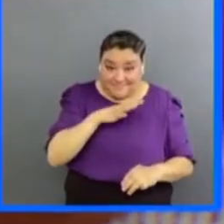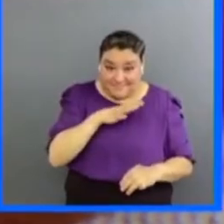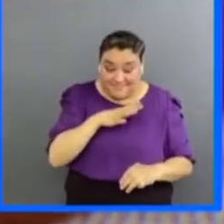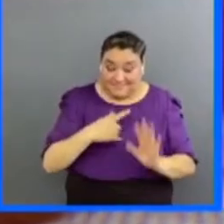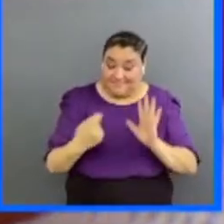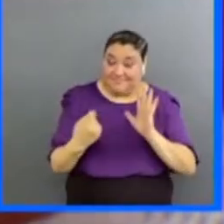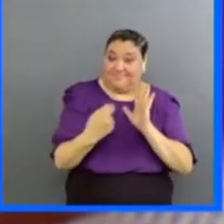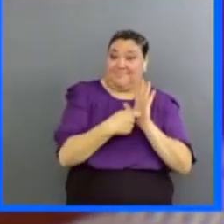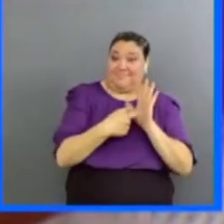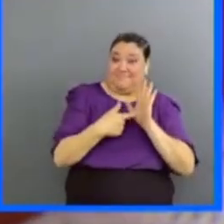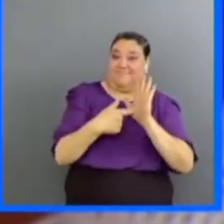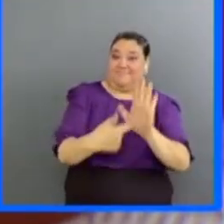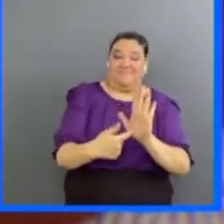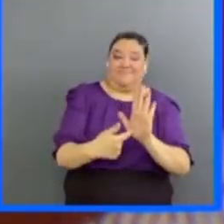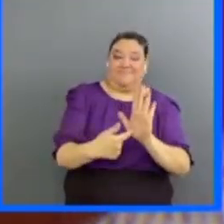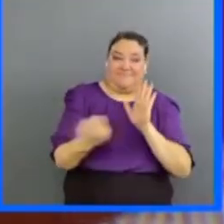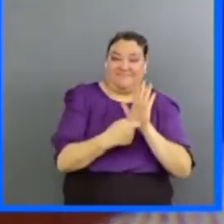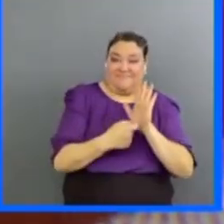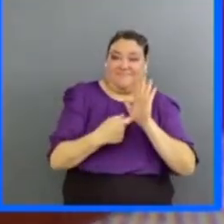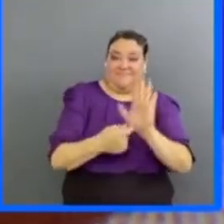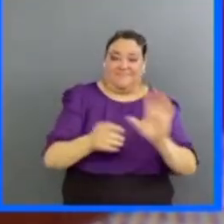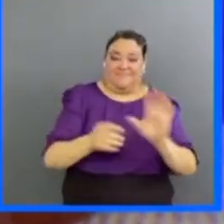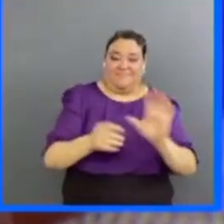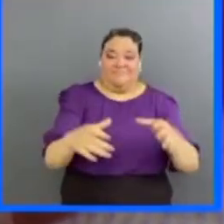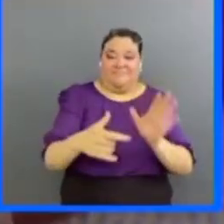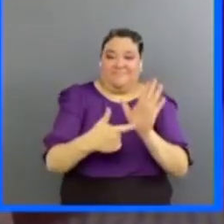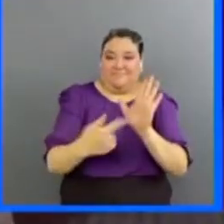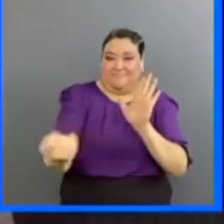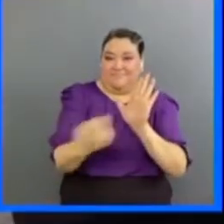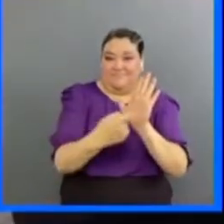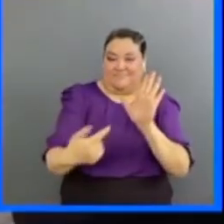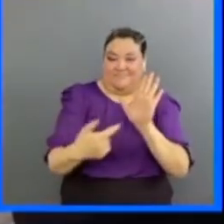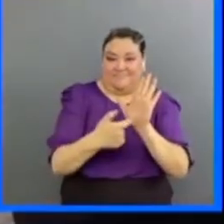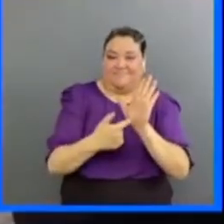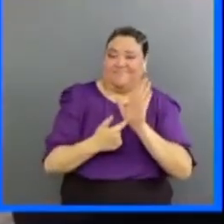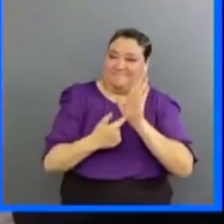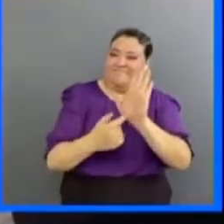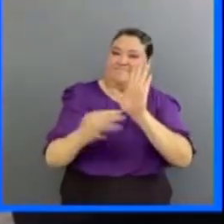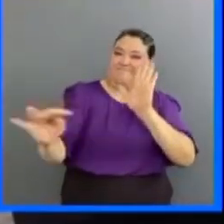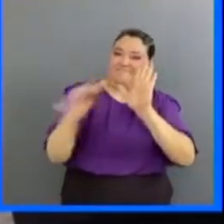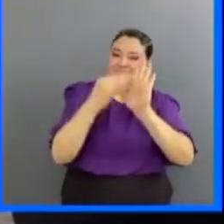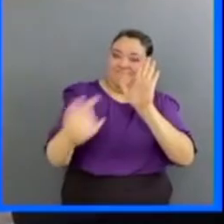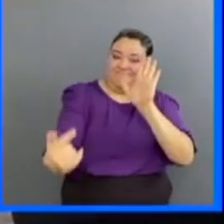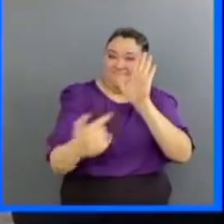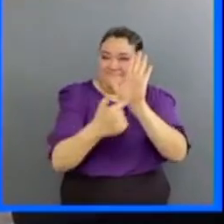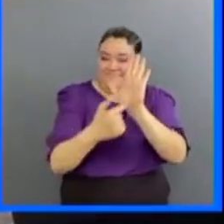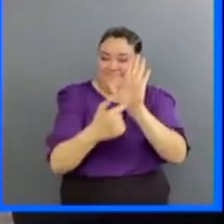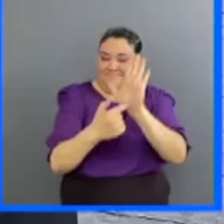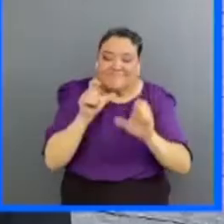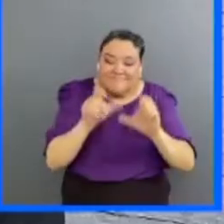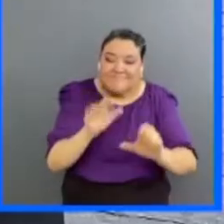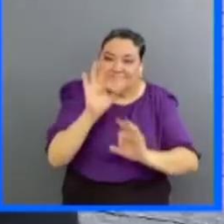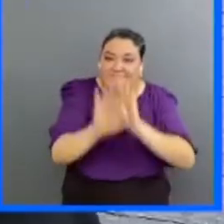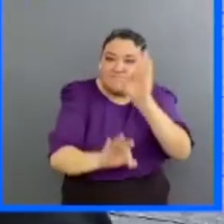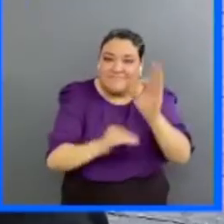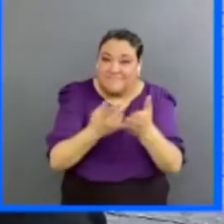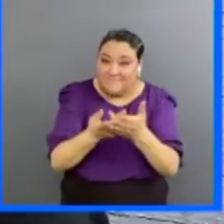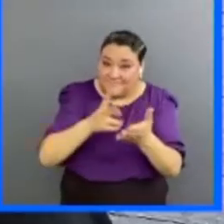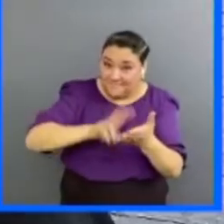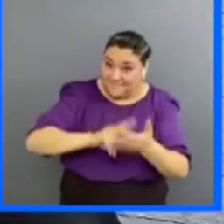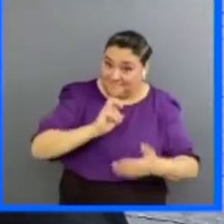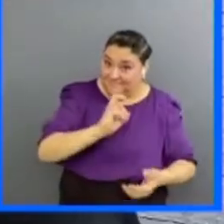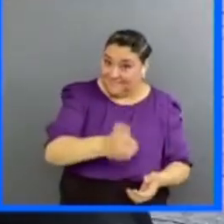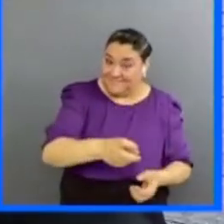tema identitario de las comunidades y esto es para resaltarlo, pero para protegerlo al mismo tiempo. El arte es